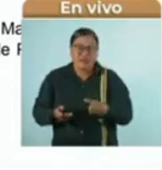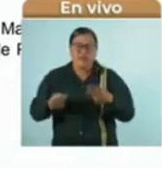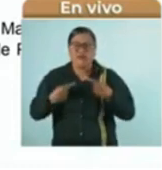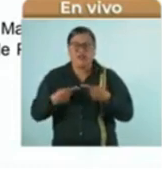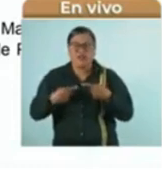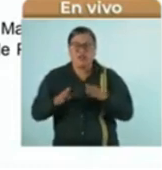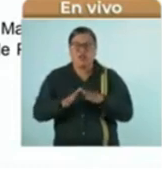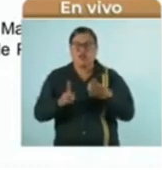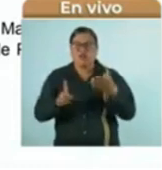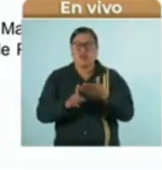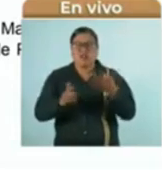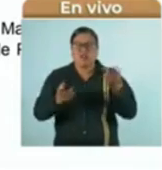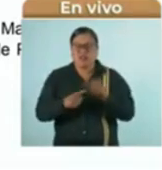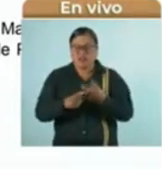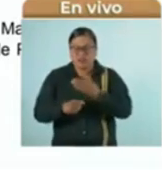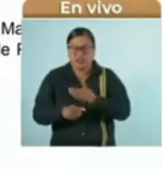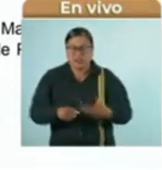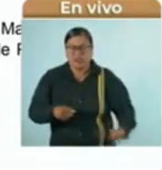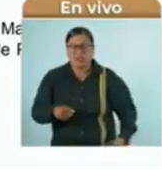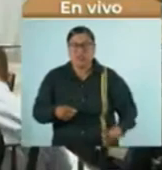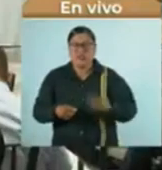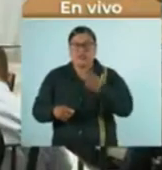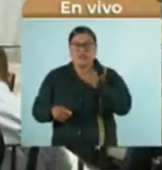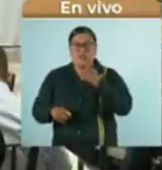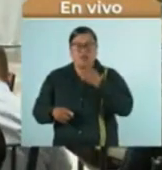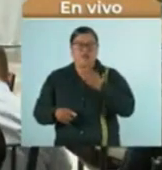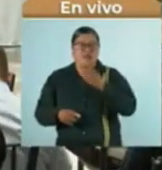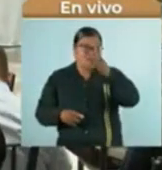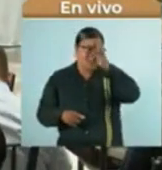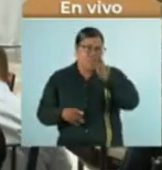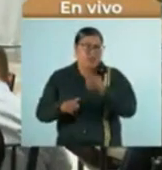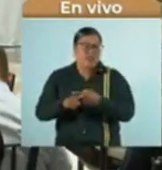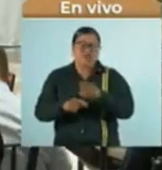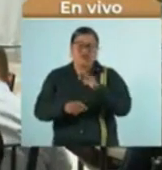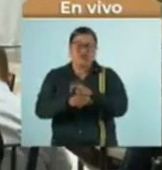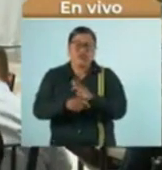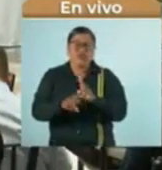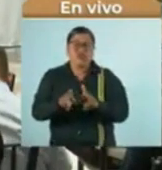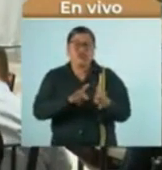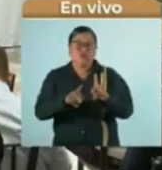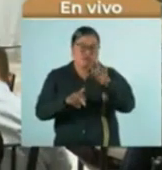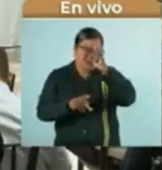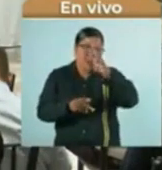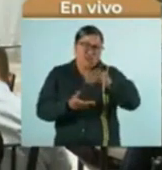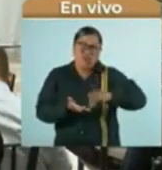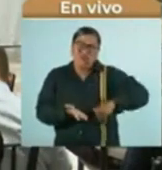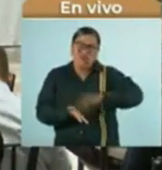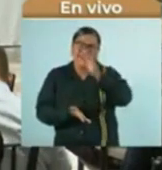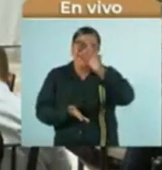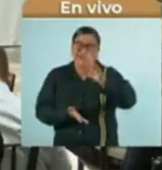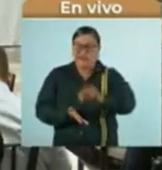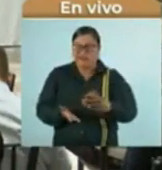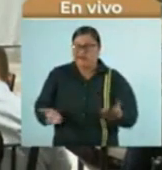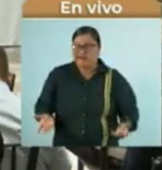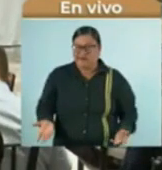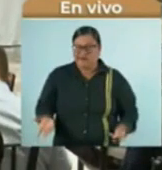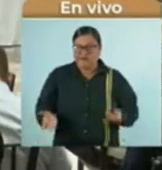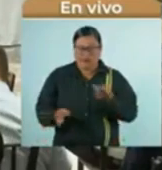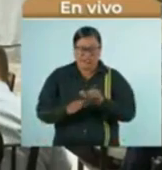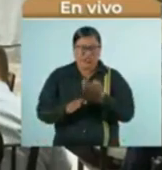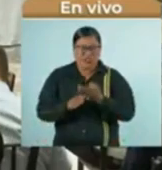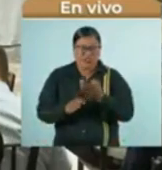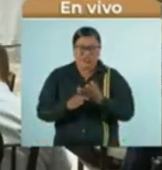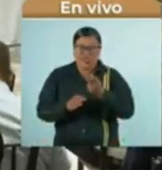del presidente Obrador y del gobernador, que es darle certeza a nuestros pueblos para que después no los despojen. Y lo que hoy es una belleza